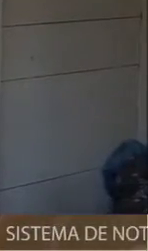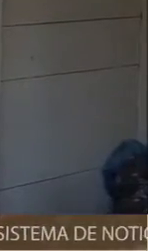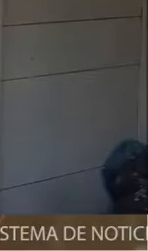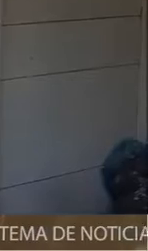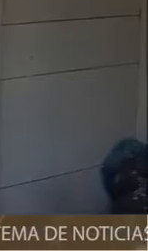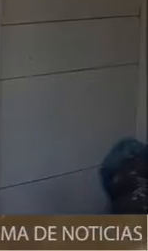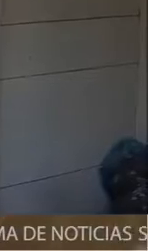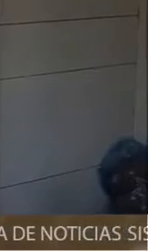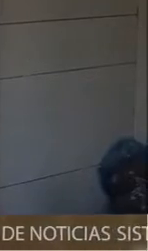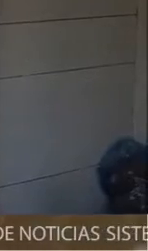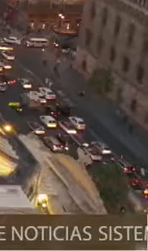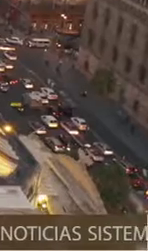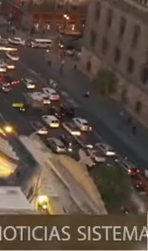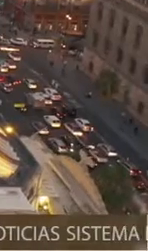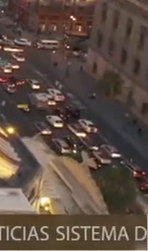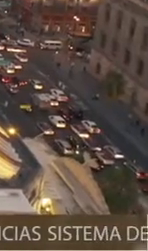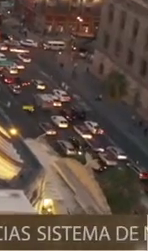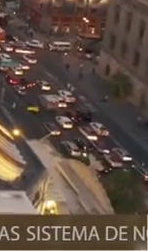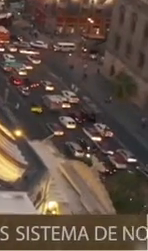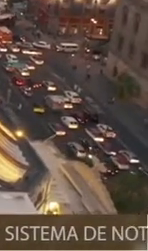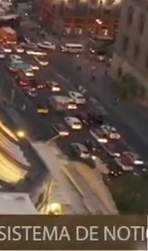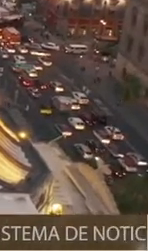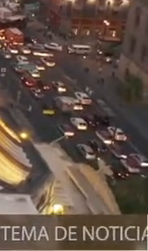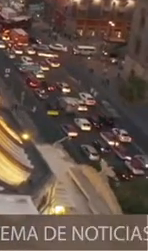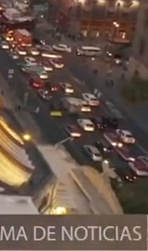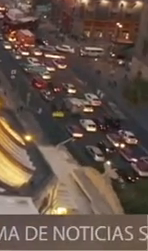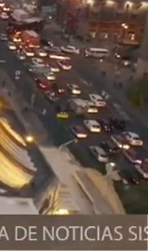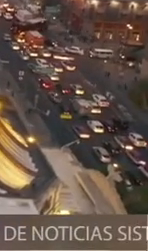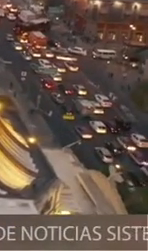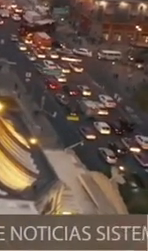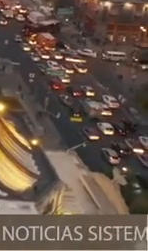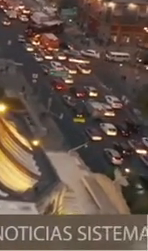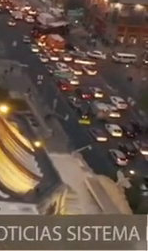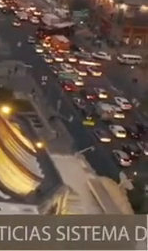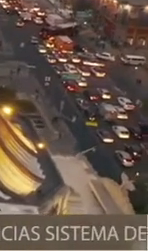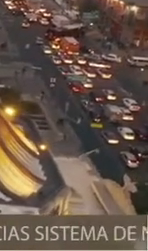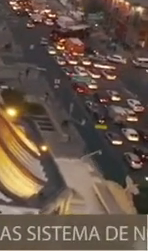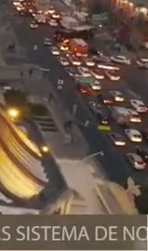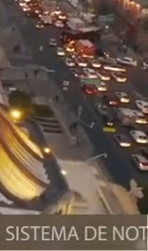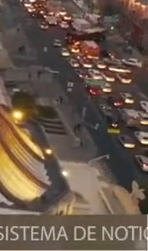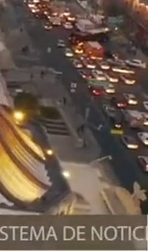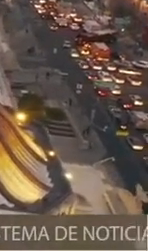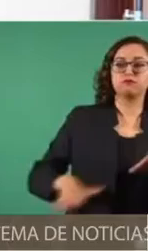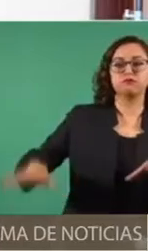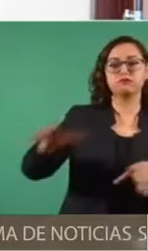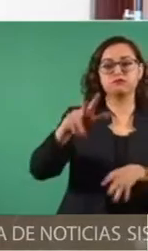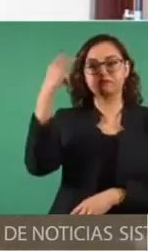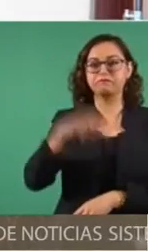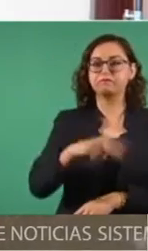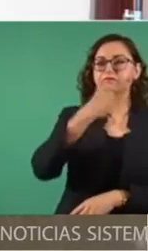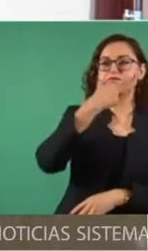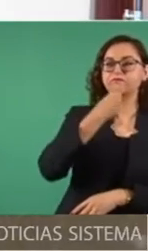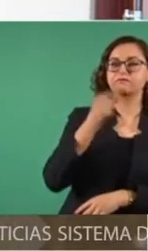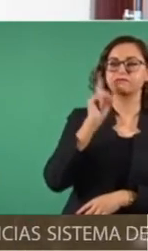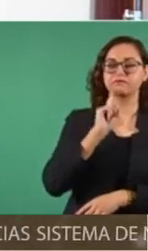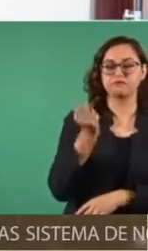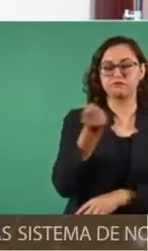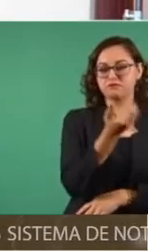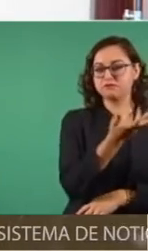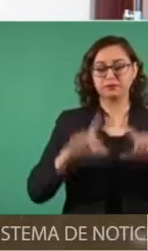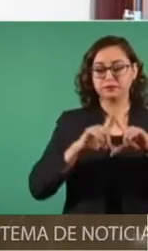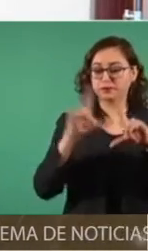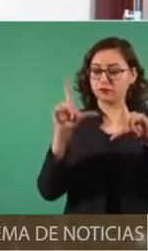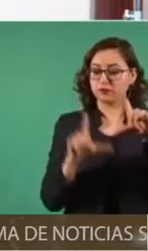En este inicio del noveno mes del segundo año de esta segunda década del siglo XXI, el ámbito nacional